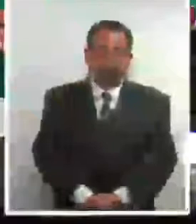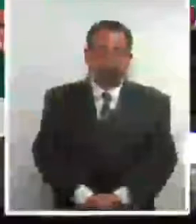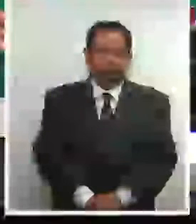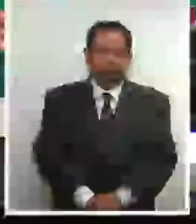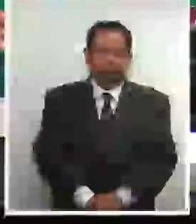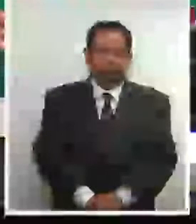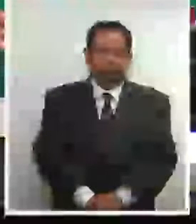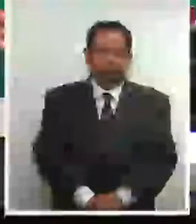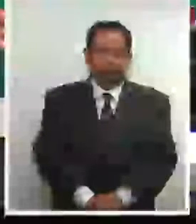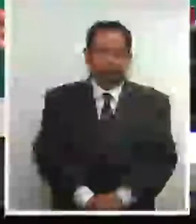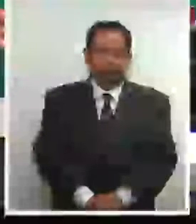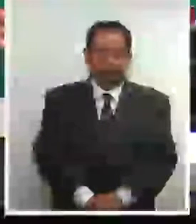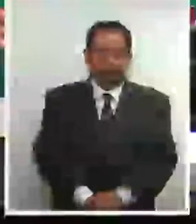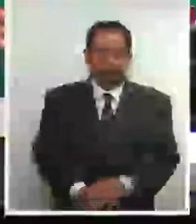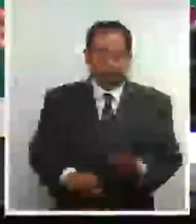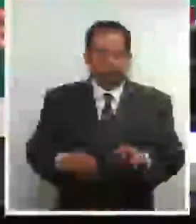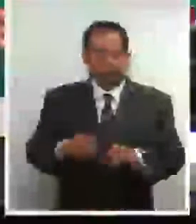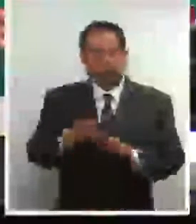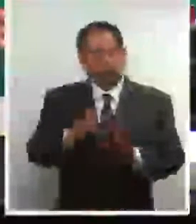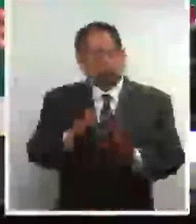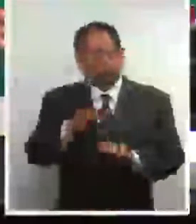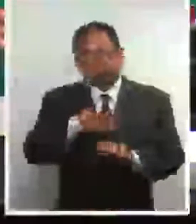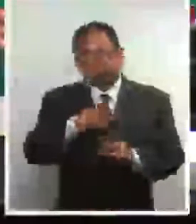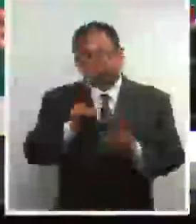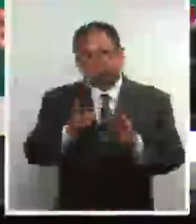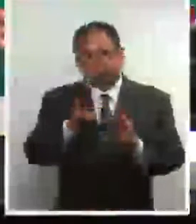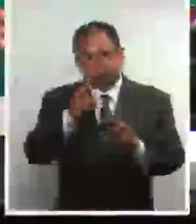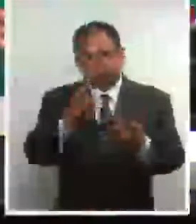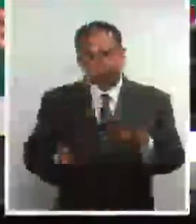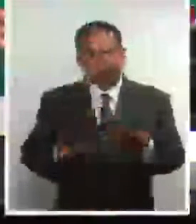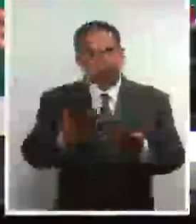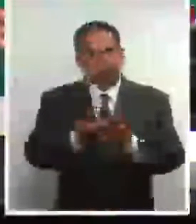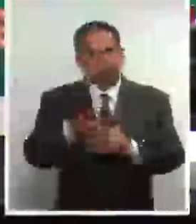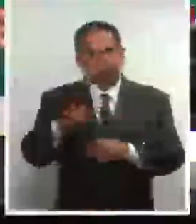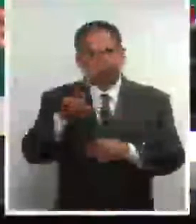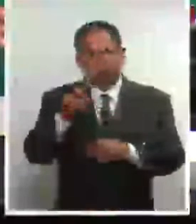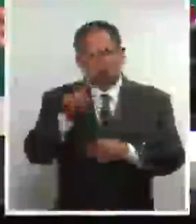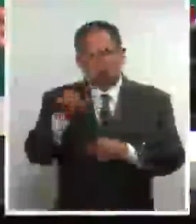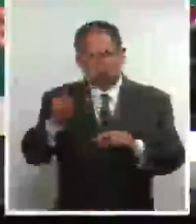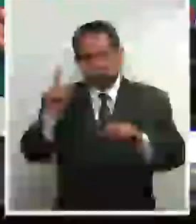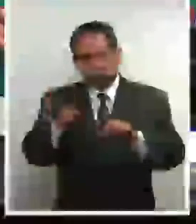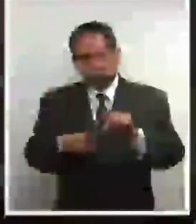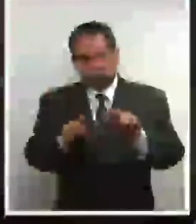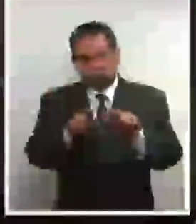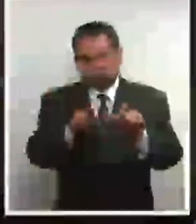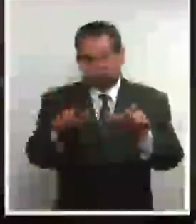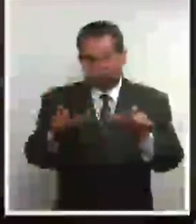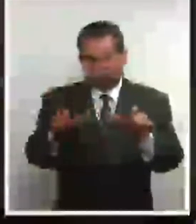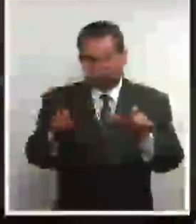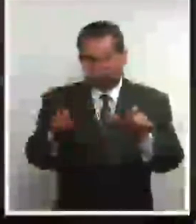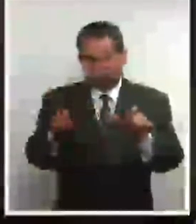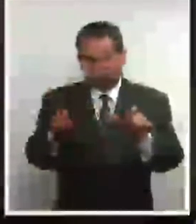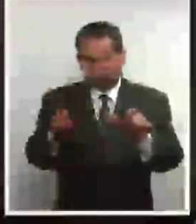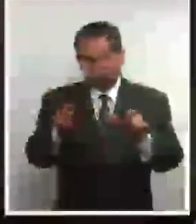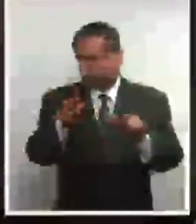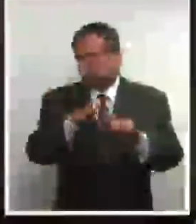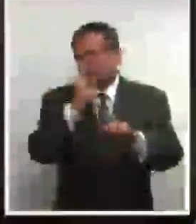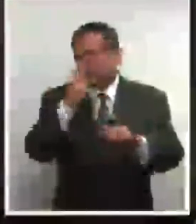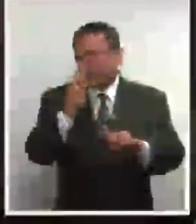Yo quisiera realmente que meditemos sobre la propuesta del señor López. Quitemos ese requisito por